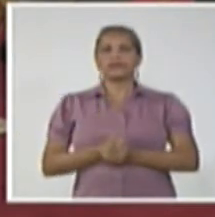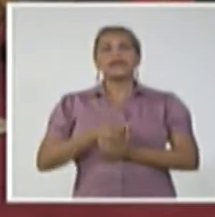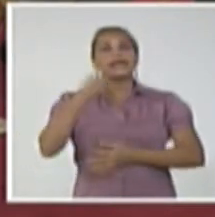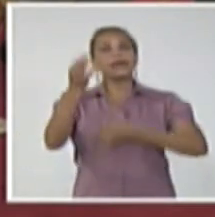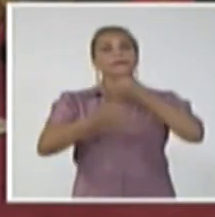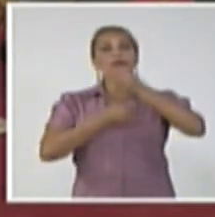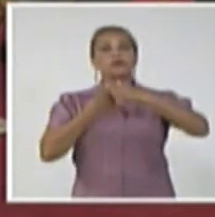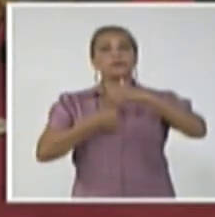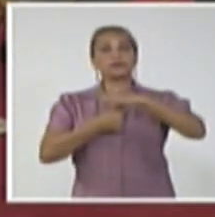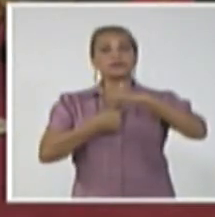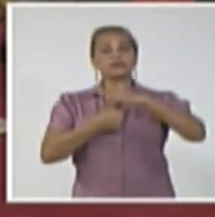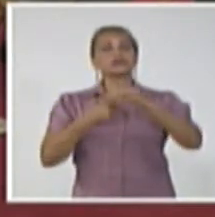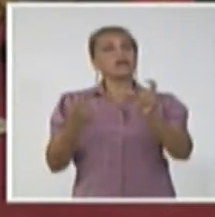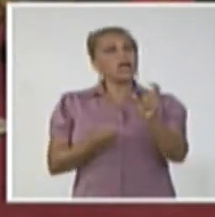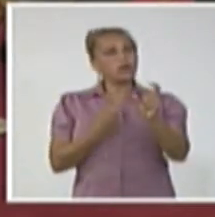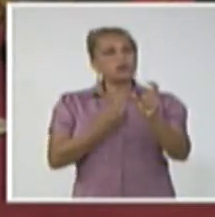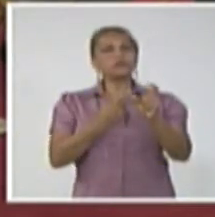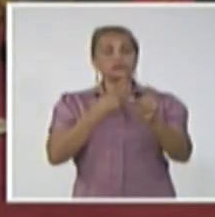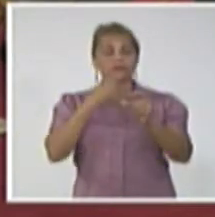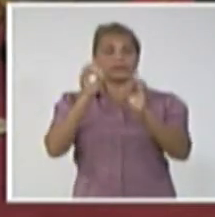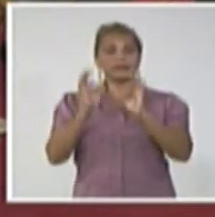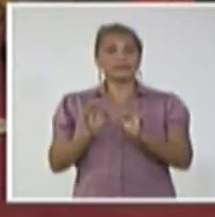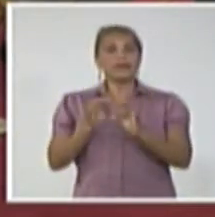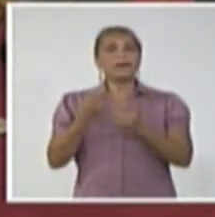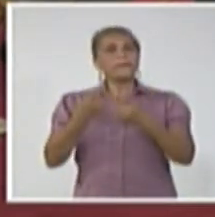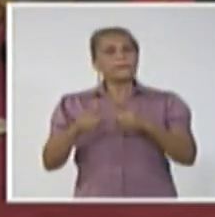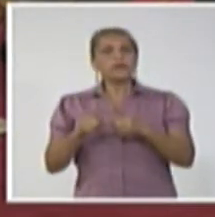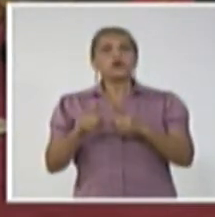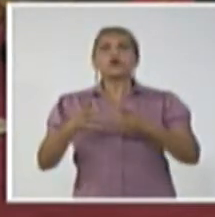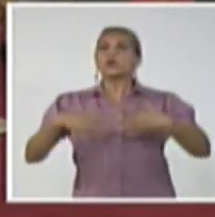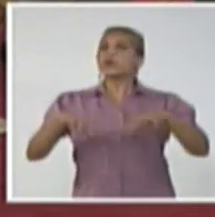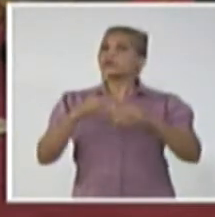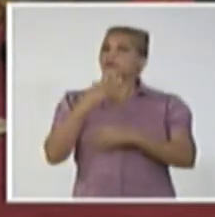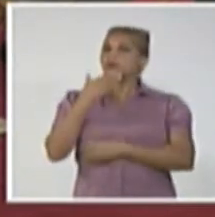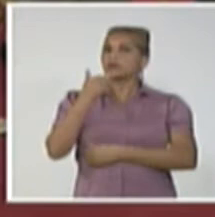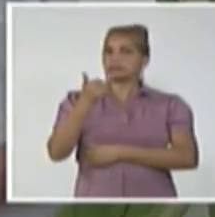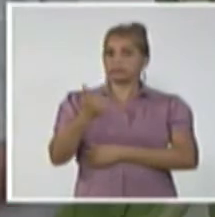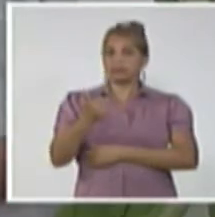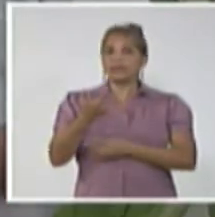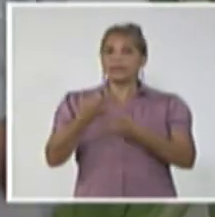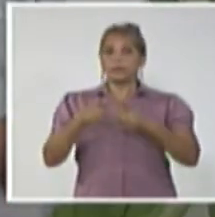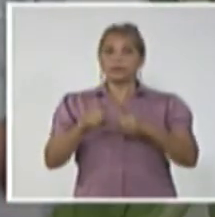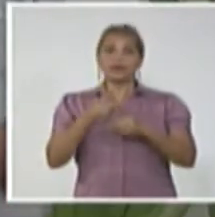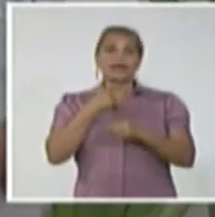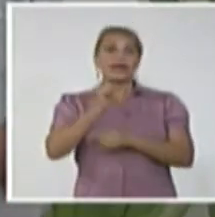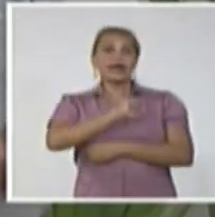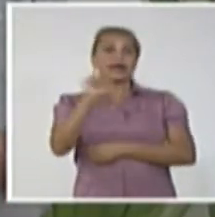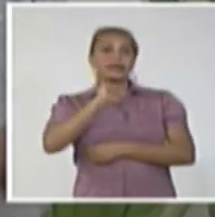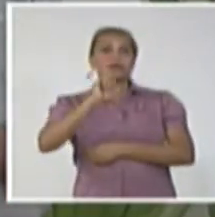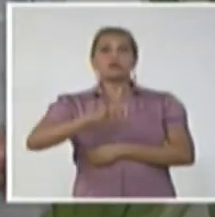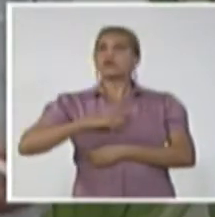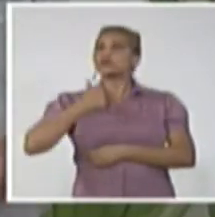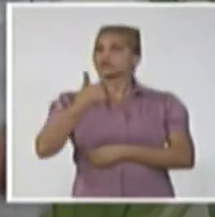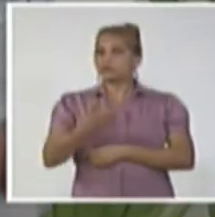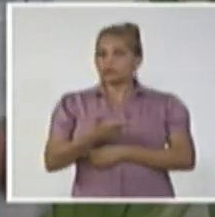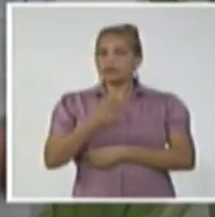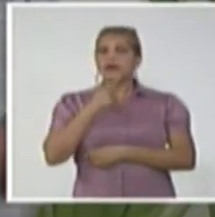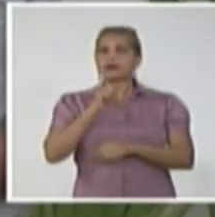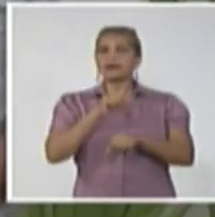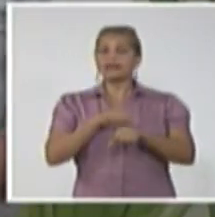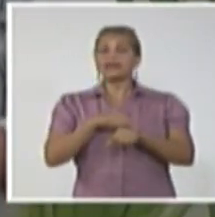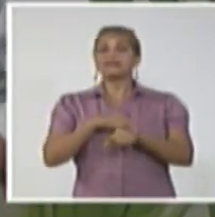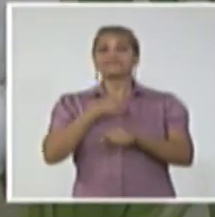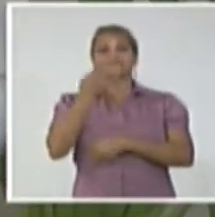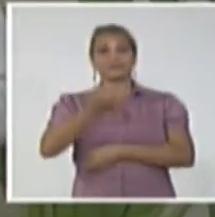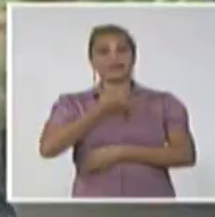hay desafíos a lo logrado, pero existen condiciones para hacerlo porque se ha ganado en cultura sobre un asunto tan